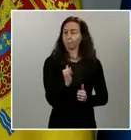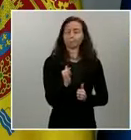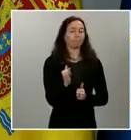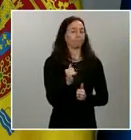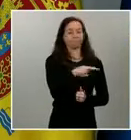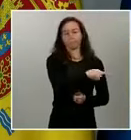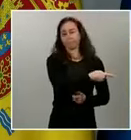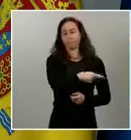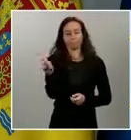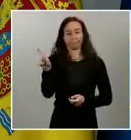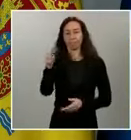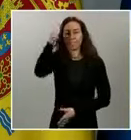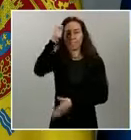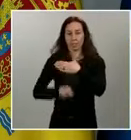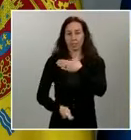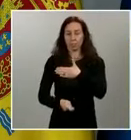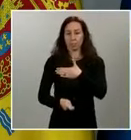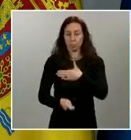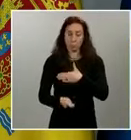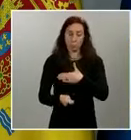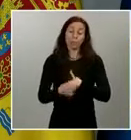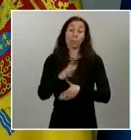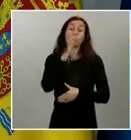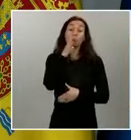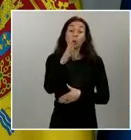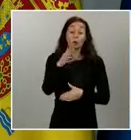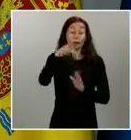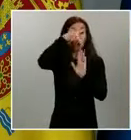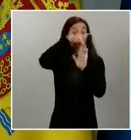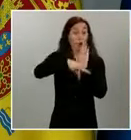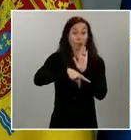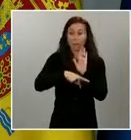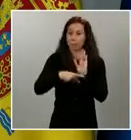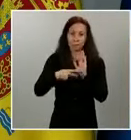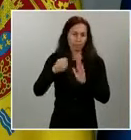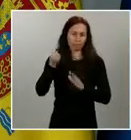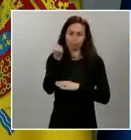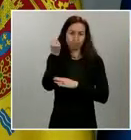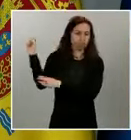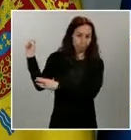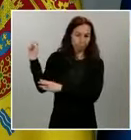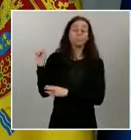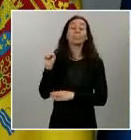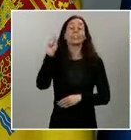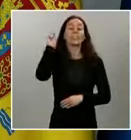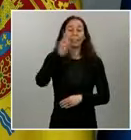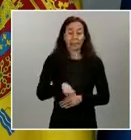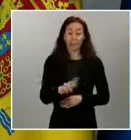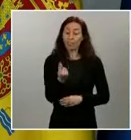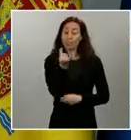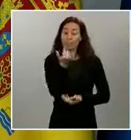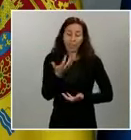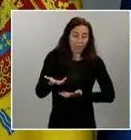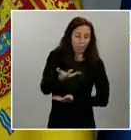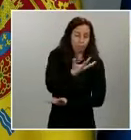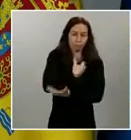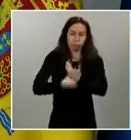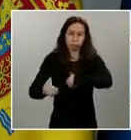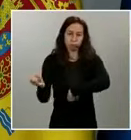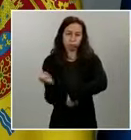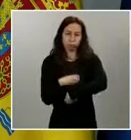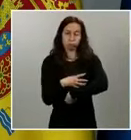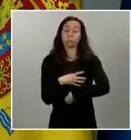sanciones correspondientes por el incumplimiento de la normativa vigente y también se les incautó el dinero que estaban poniendo en juego para